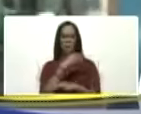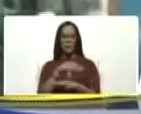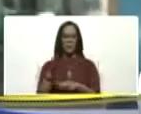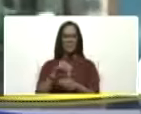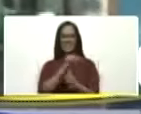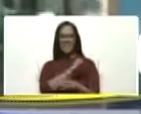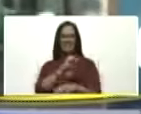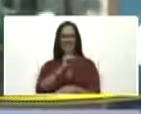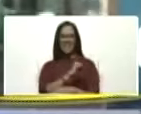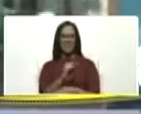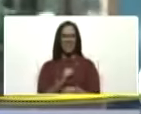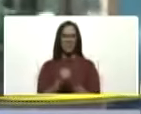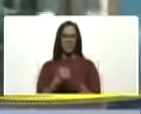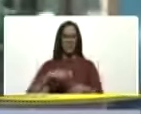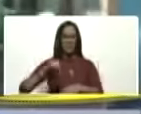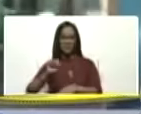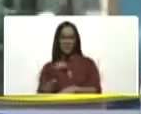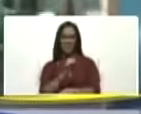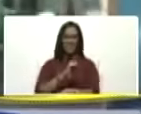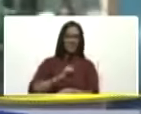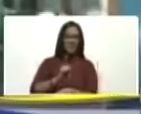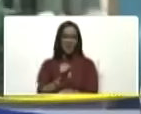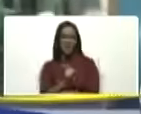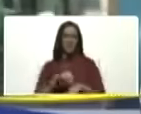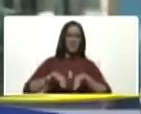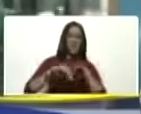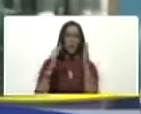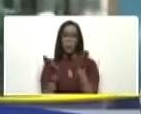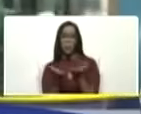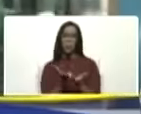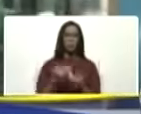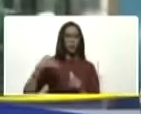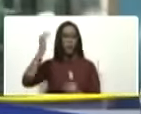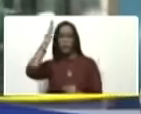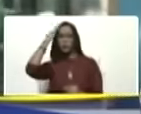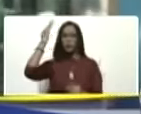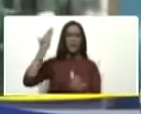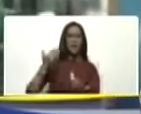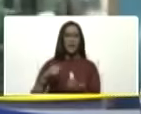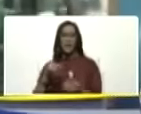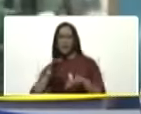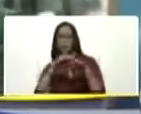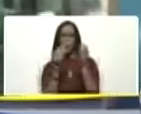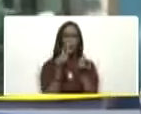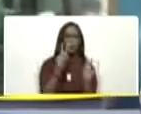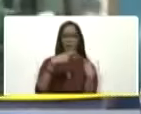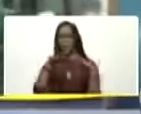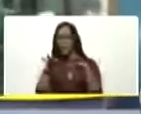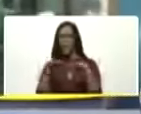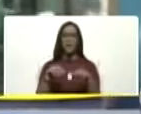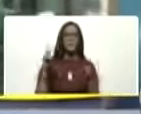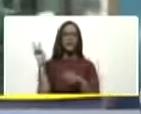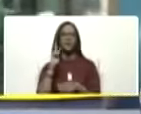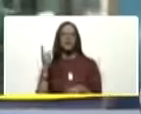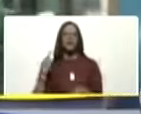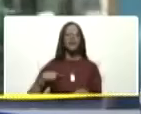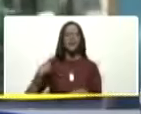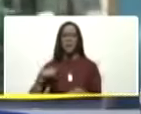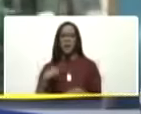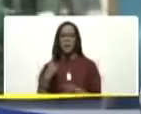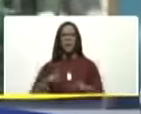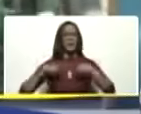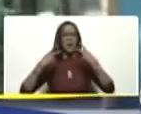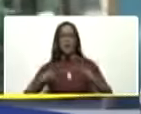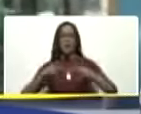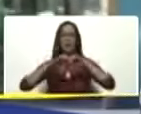salsa y te sale con salsa. Que el mundo lo sepa, que el mundo lo vea. En Venezuela tenemos una